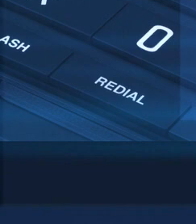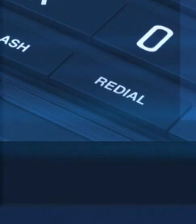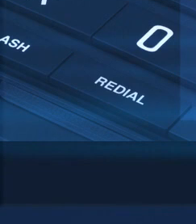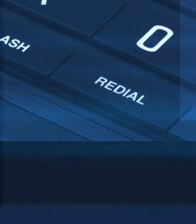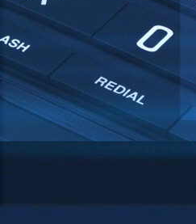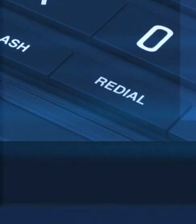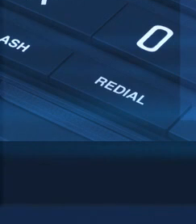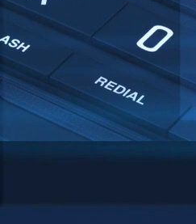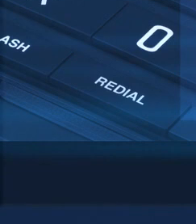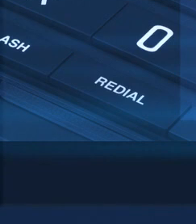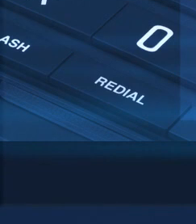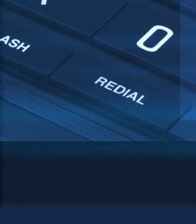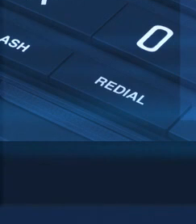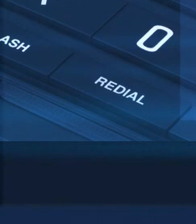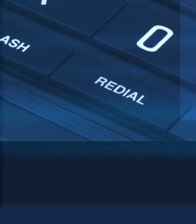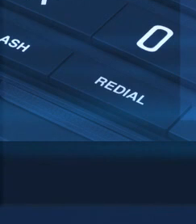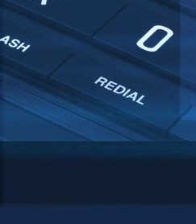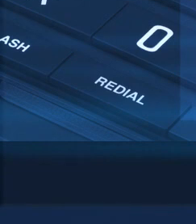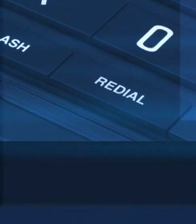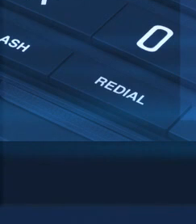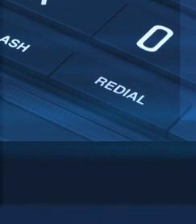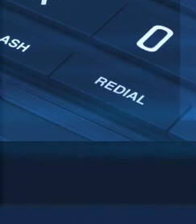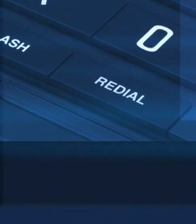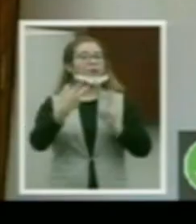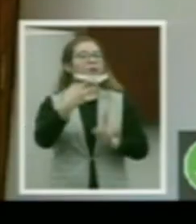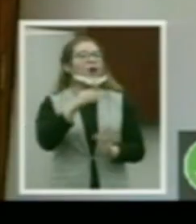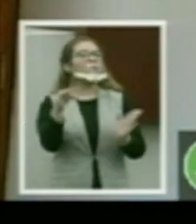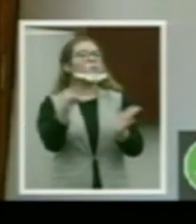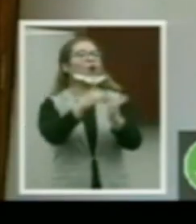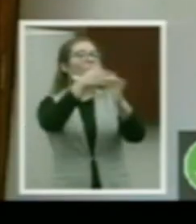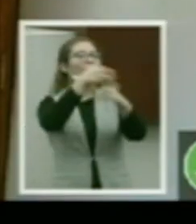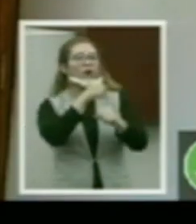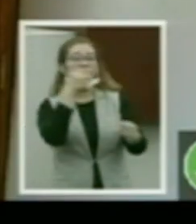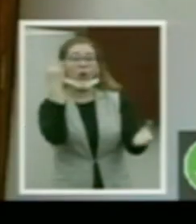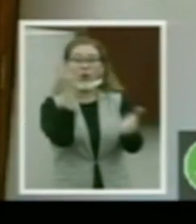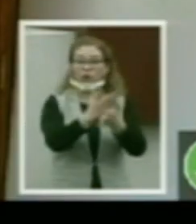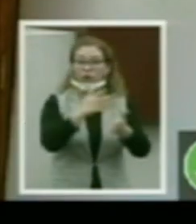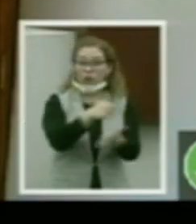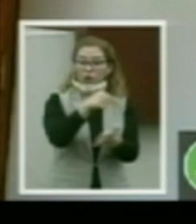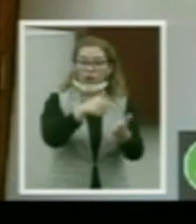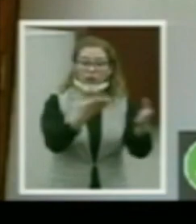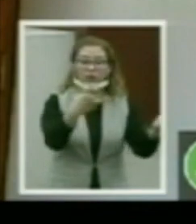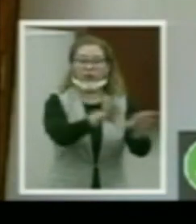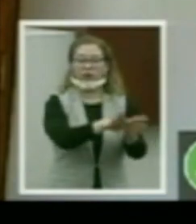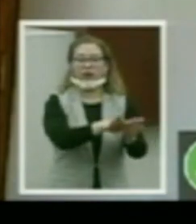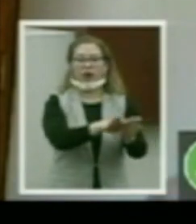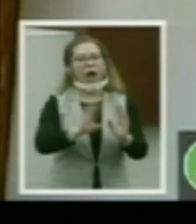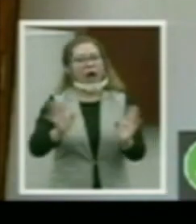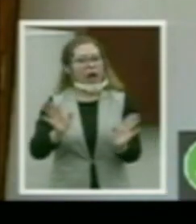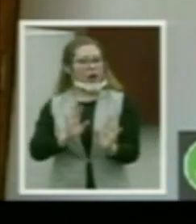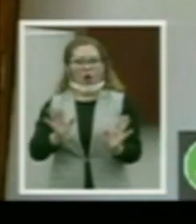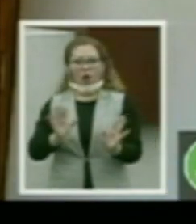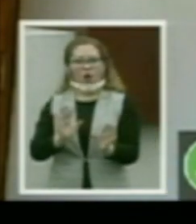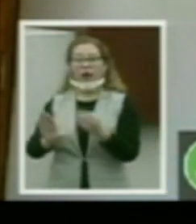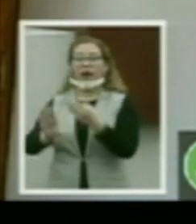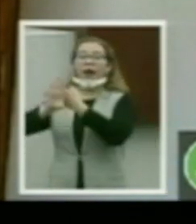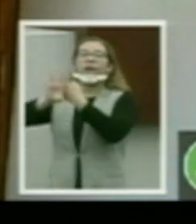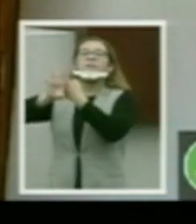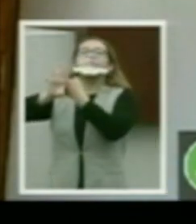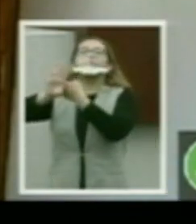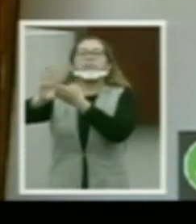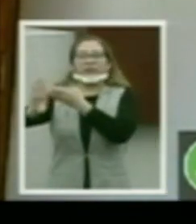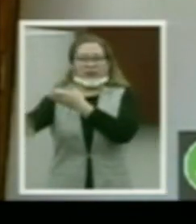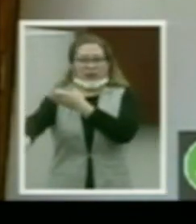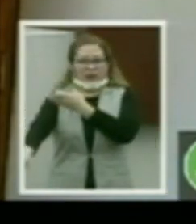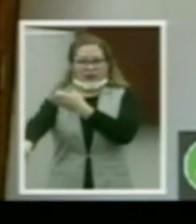modificar leyes, pues soy el que malentiendo, ¿verdad? El tercer legislador con mayor porcentaje de iniciativas desechadas es Cándido